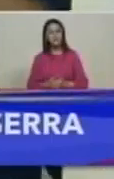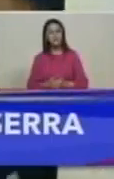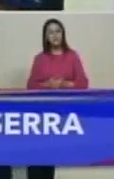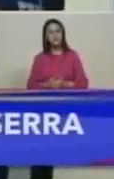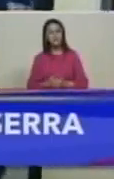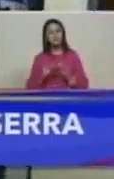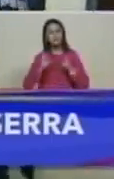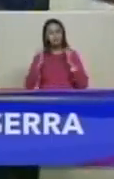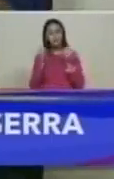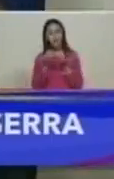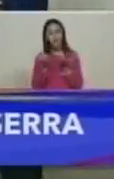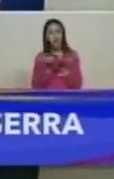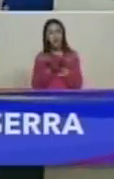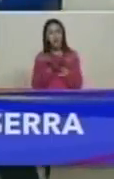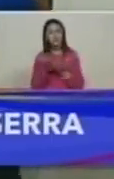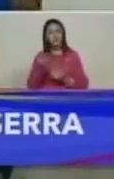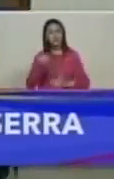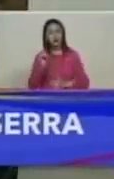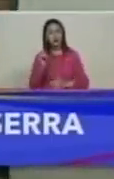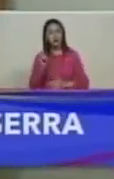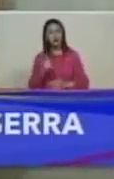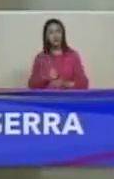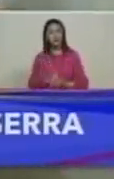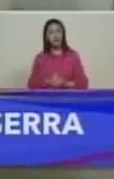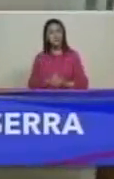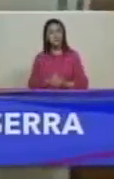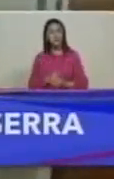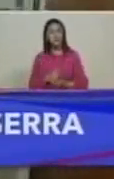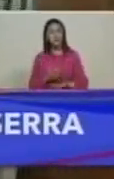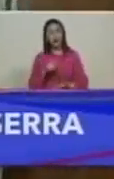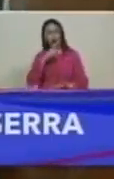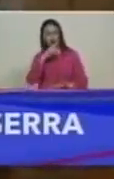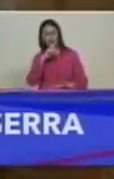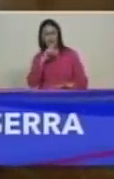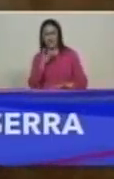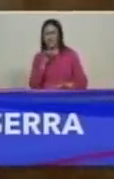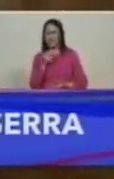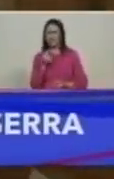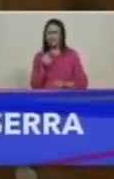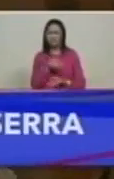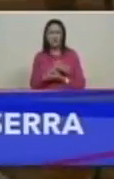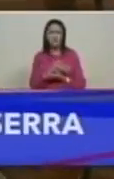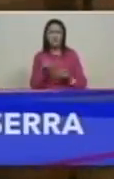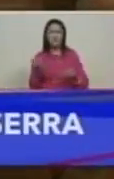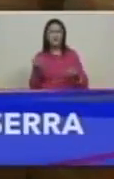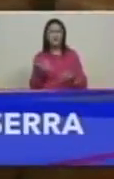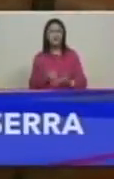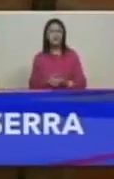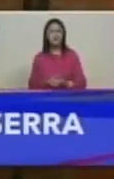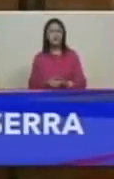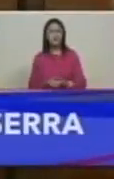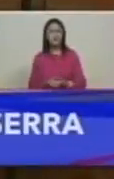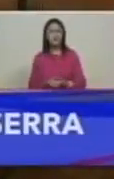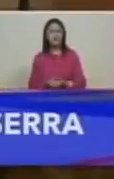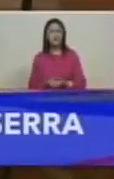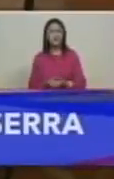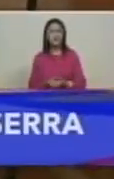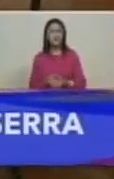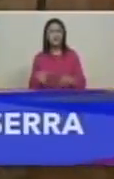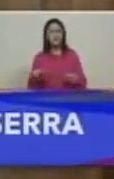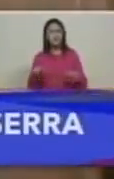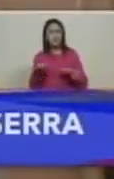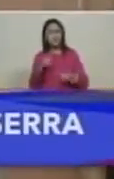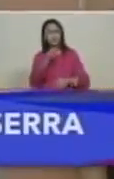las aulas de clase, unas instalaciones de primera, nada que envidiar a ningún colegio, de verdad que son unas impresionante. Y también vamos a